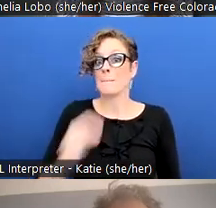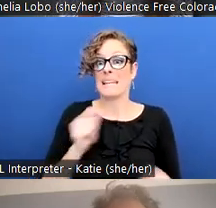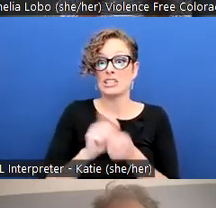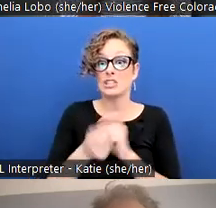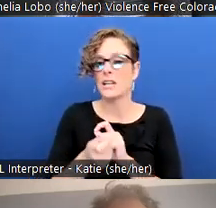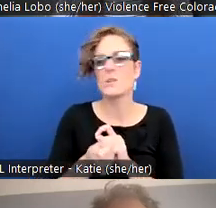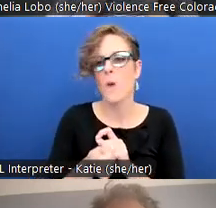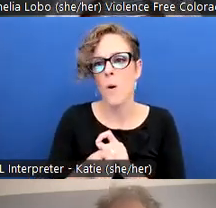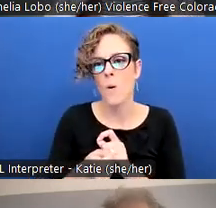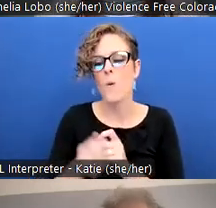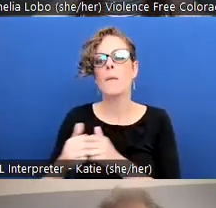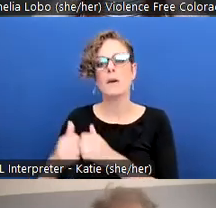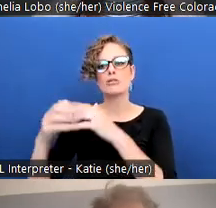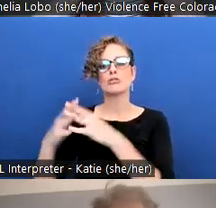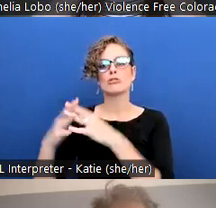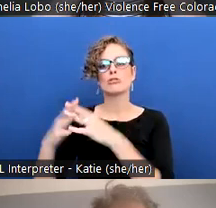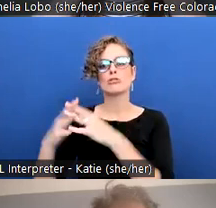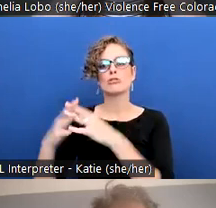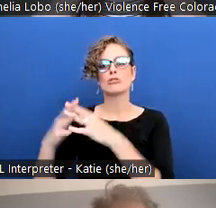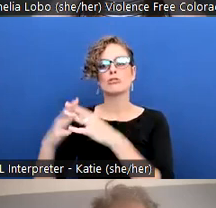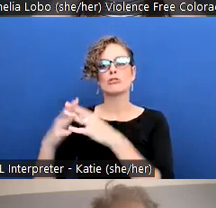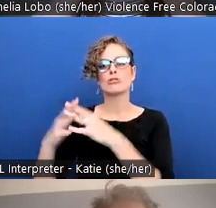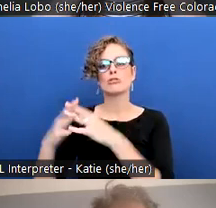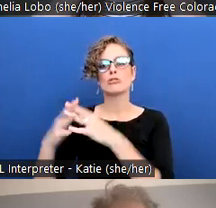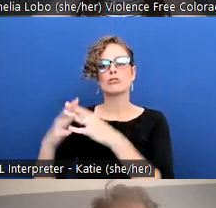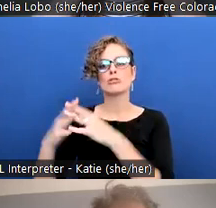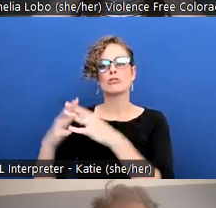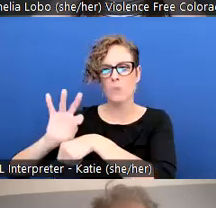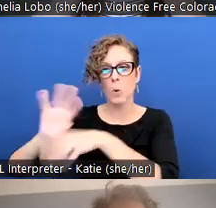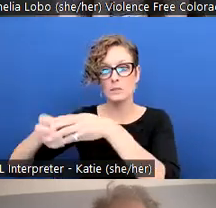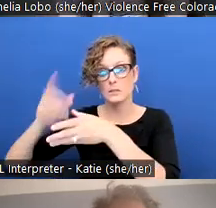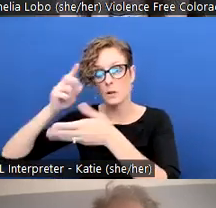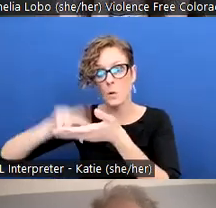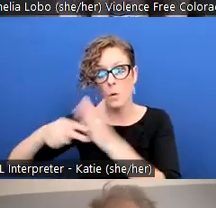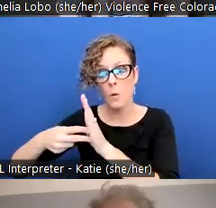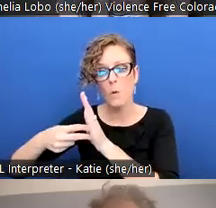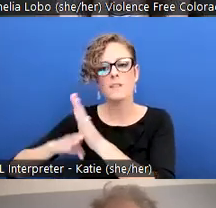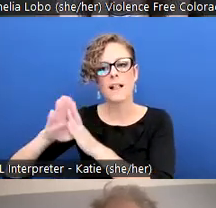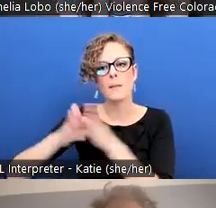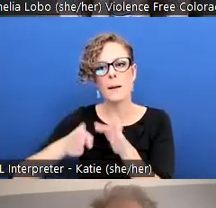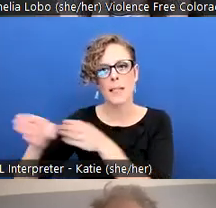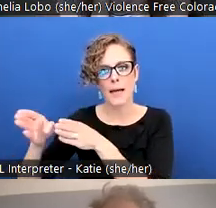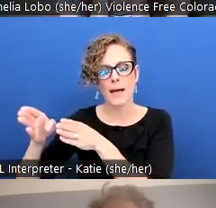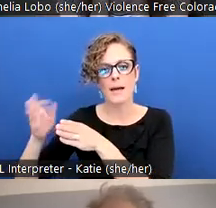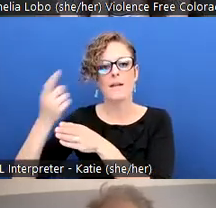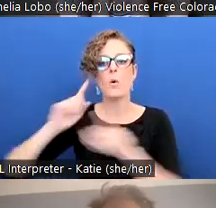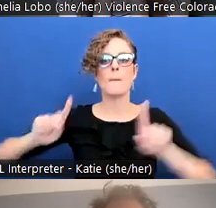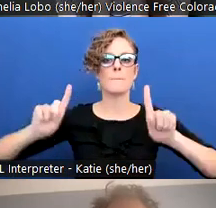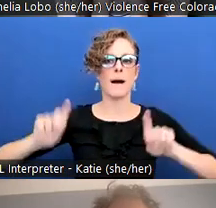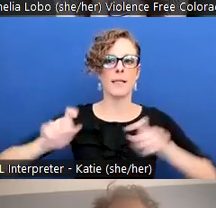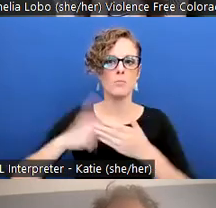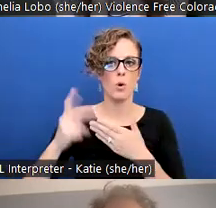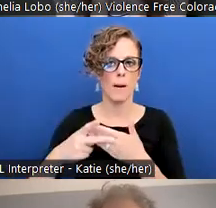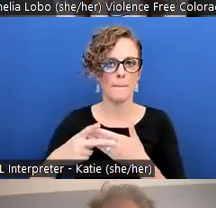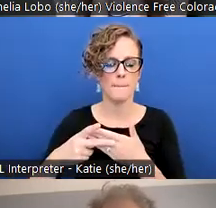otra ley que no tiene ningunos cambios, pero crea una comisión que va a